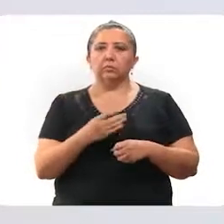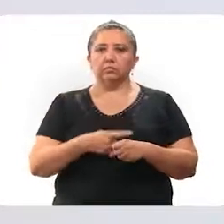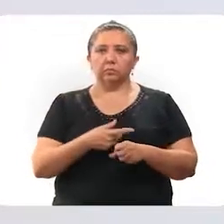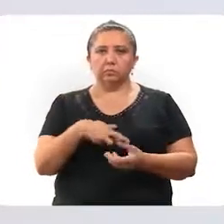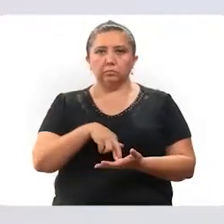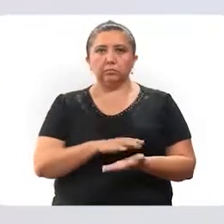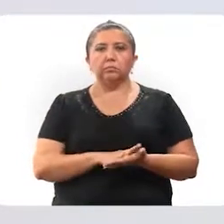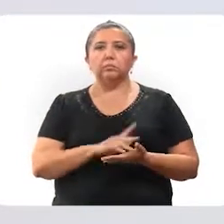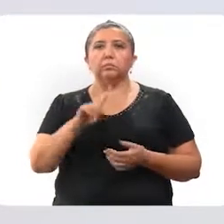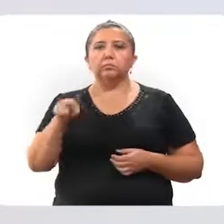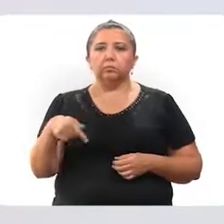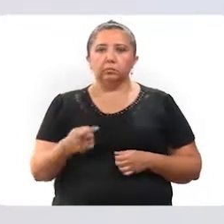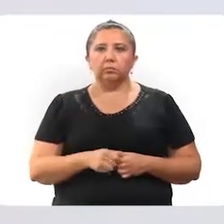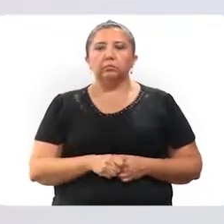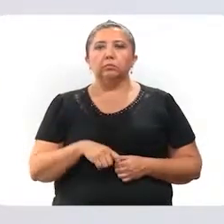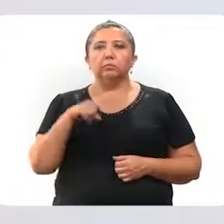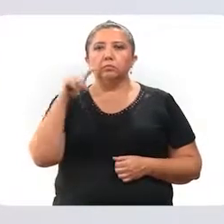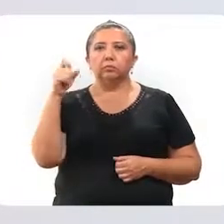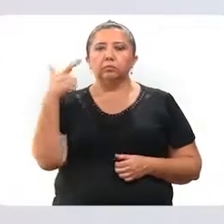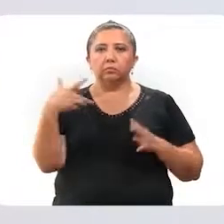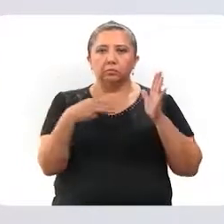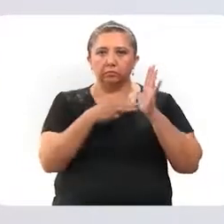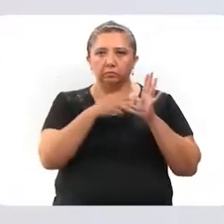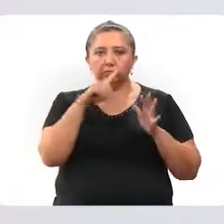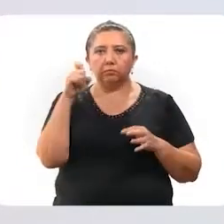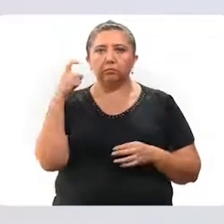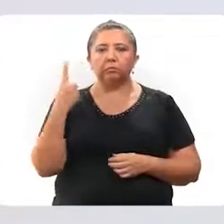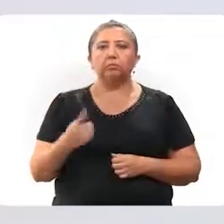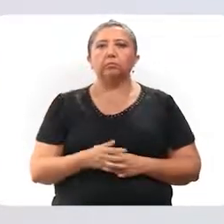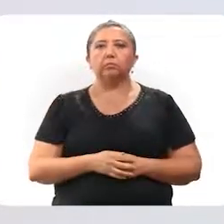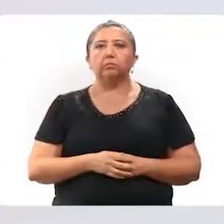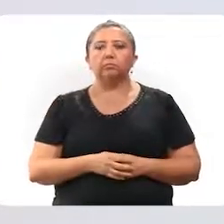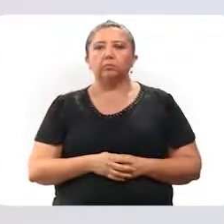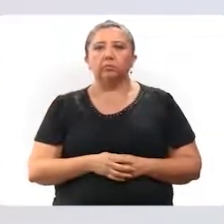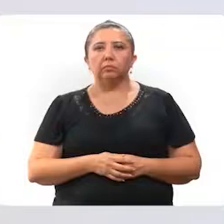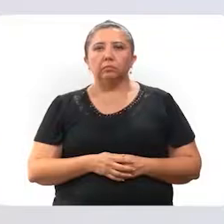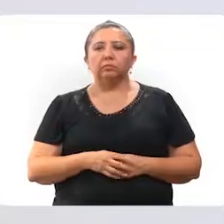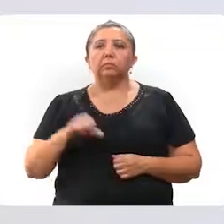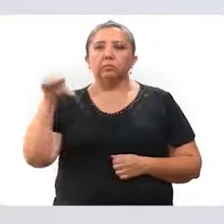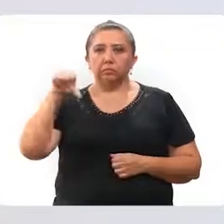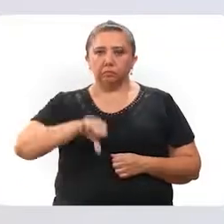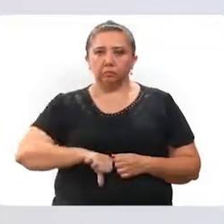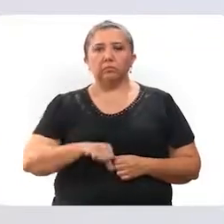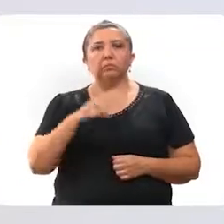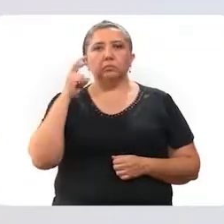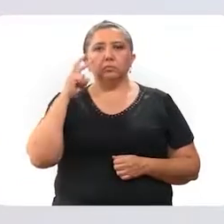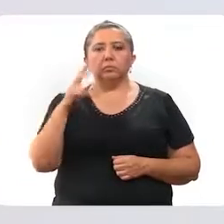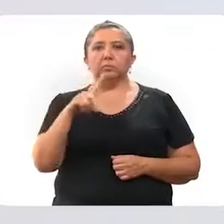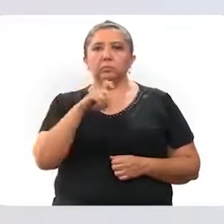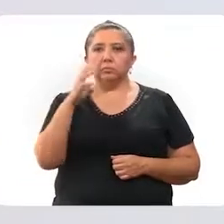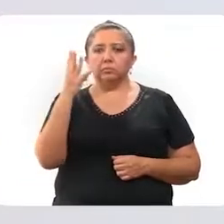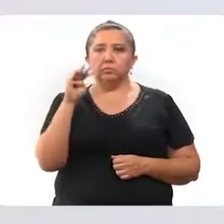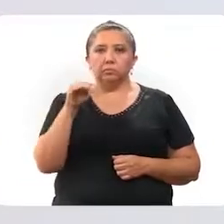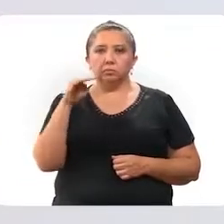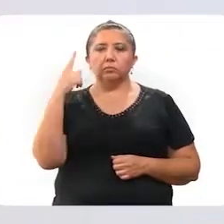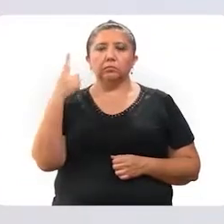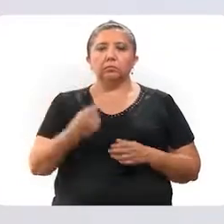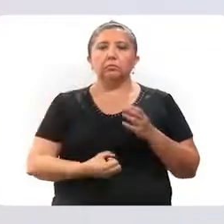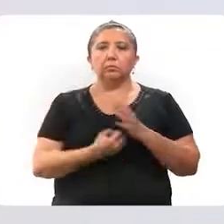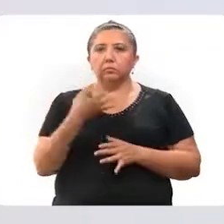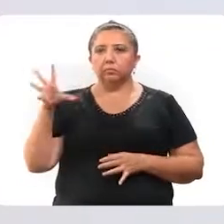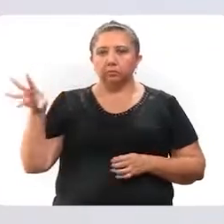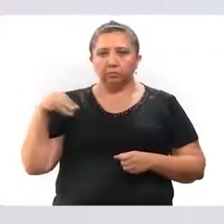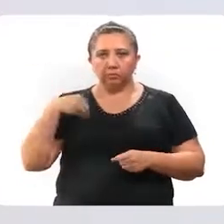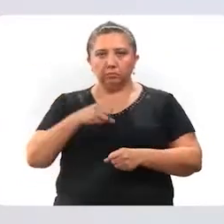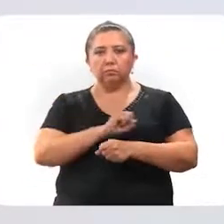de contagios registrados, que es 107.101. Hoy se detectaron 191 nuevos contagios